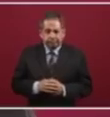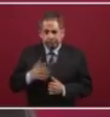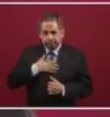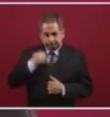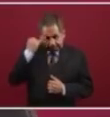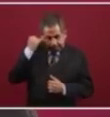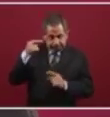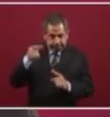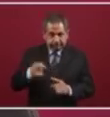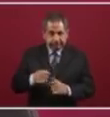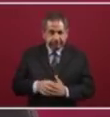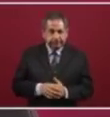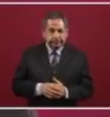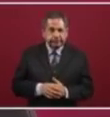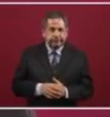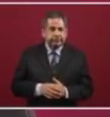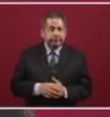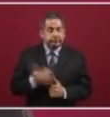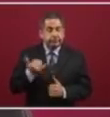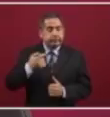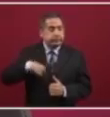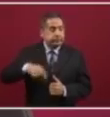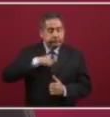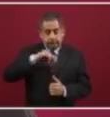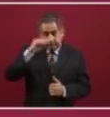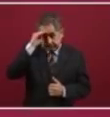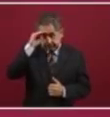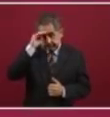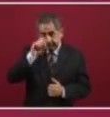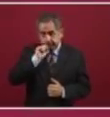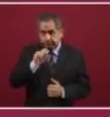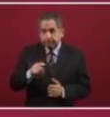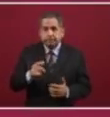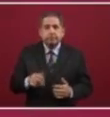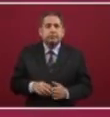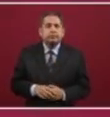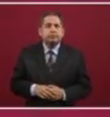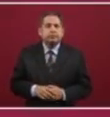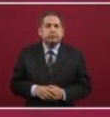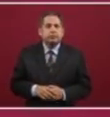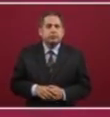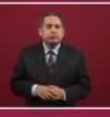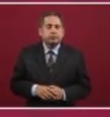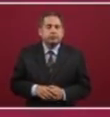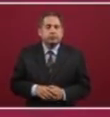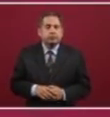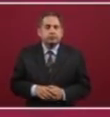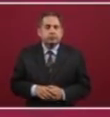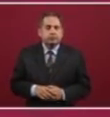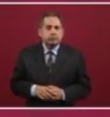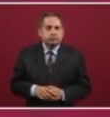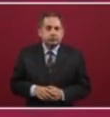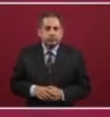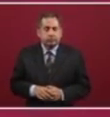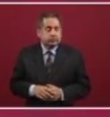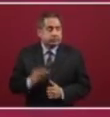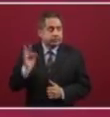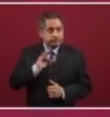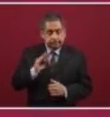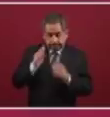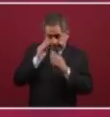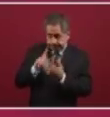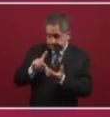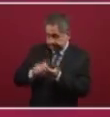concepción. Y pensamos también que si atendemos las